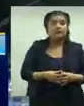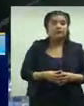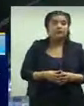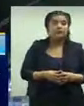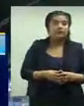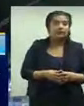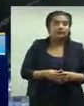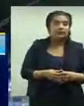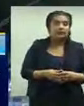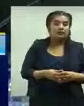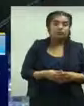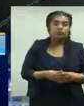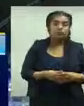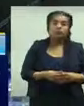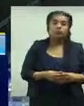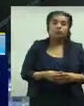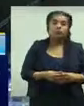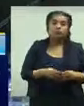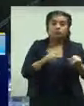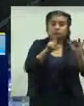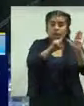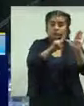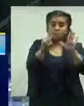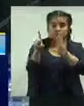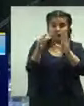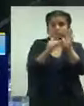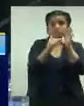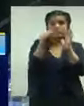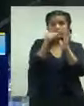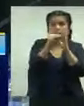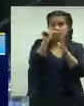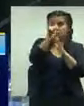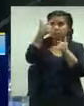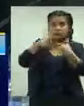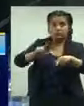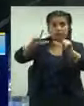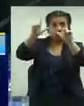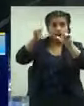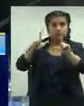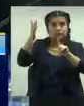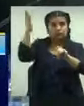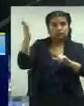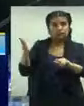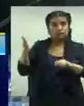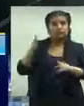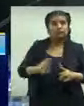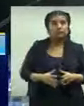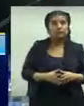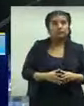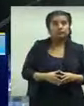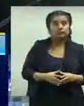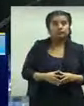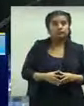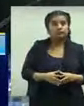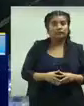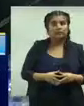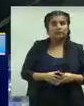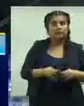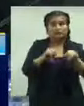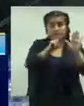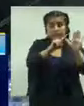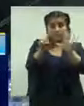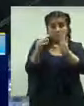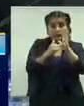de que dentro de los 600 millones, bueno, si gusta pasamos la presentación, por favor. Los